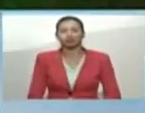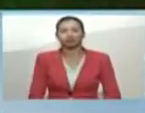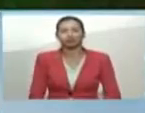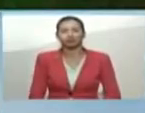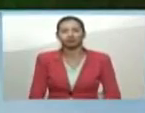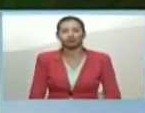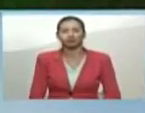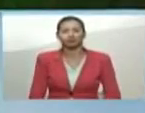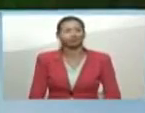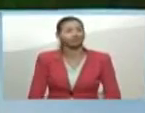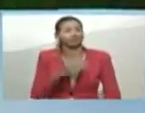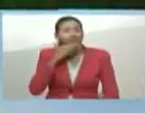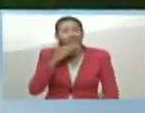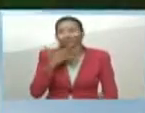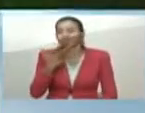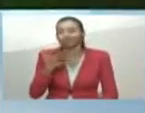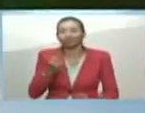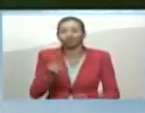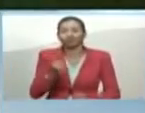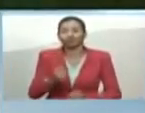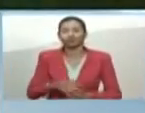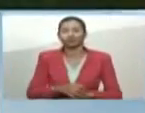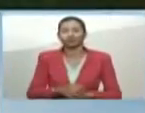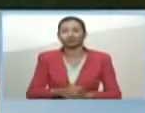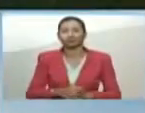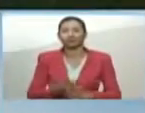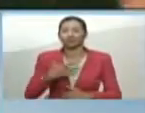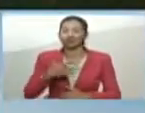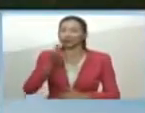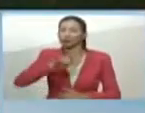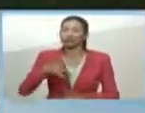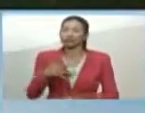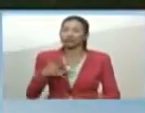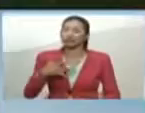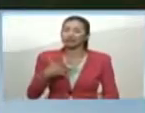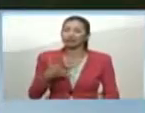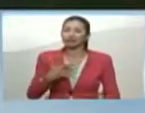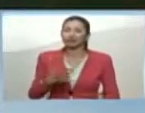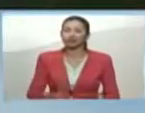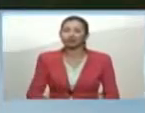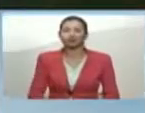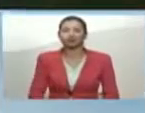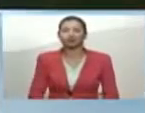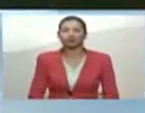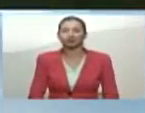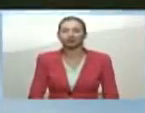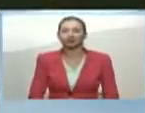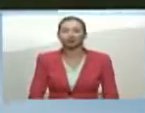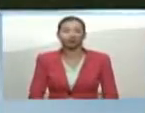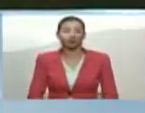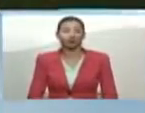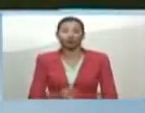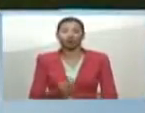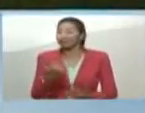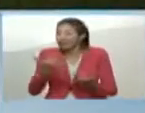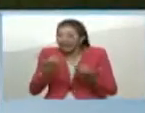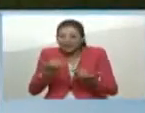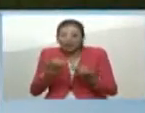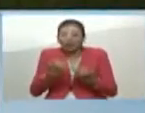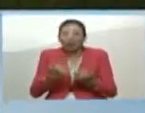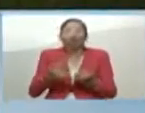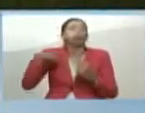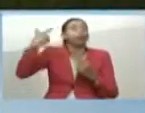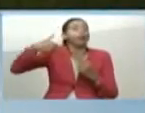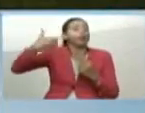¿verdad? Hagan el mapa, pero eso es ya, eso no es para dentro de 4 años. Eso es para dentro de 4 horas, diría yo,